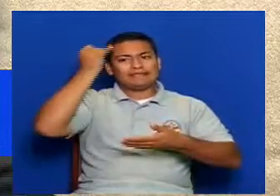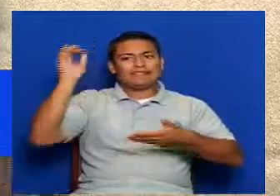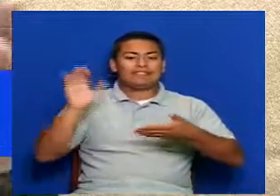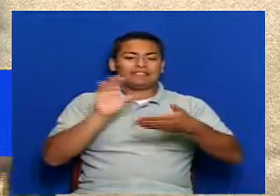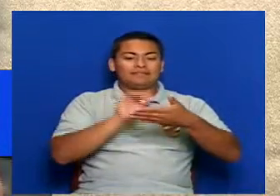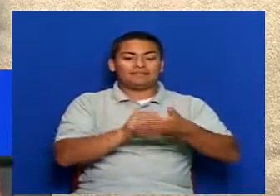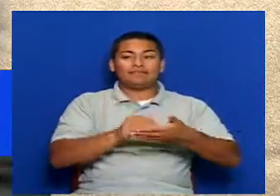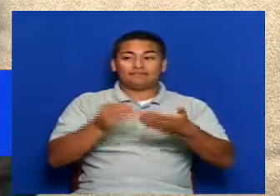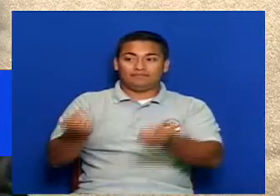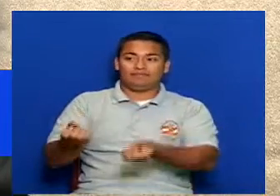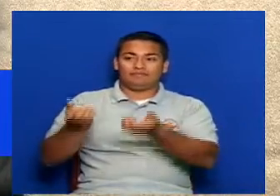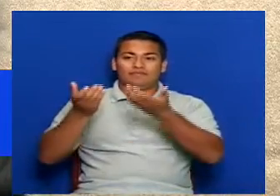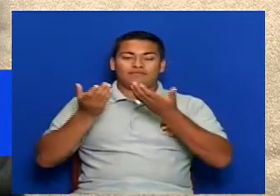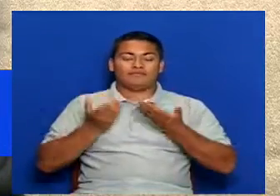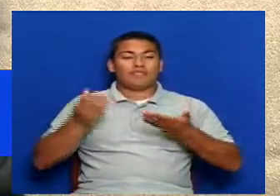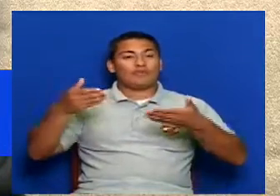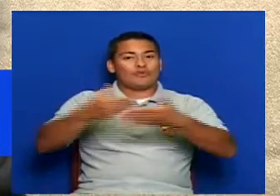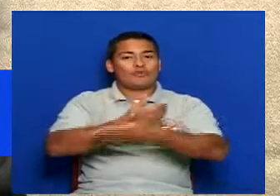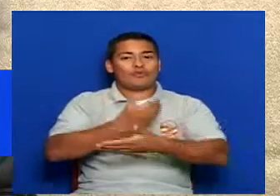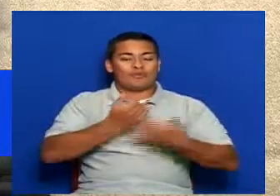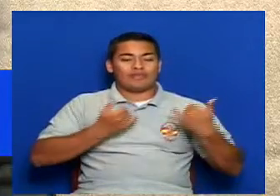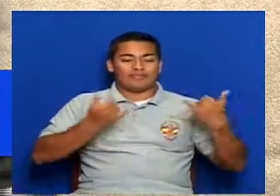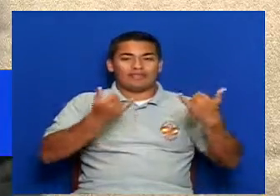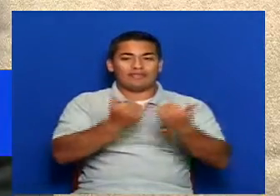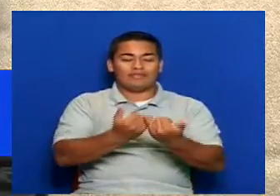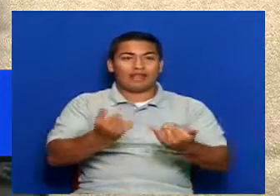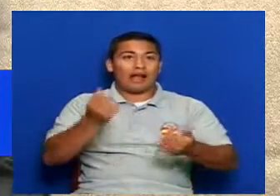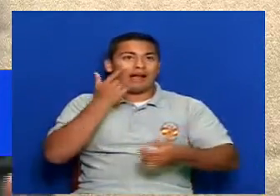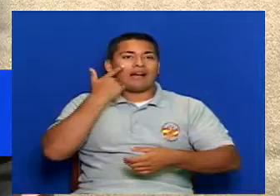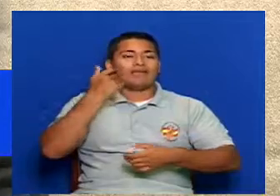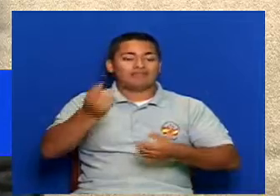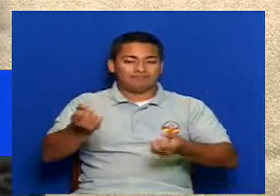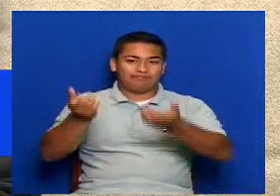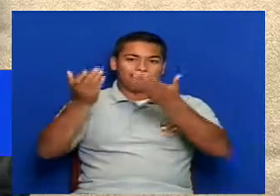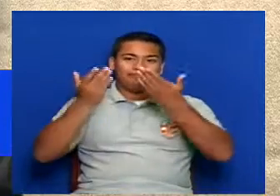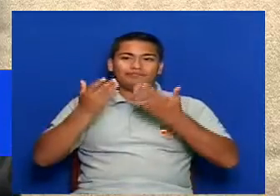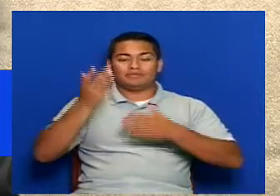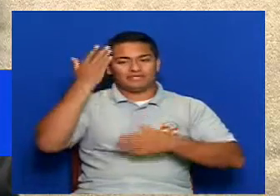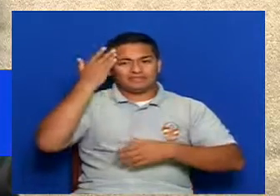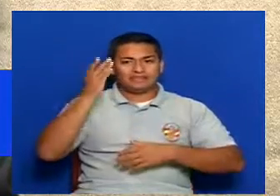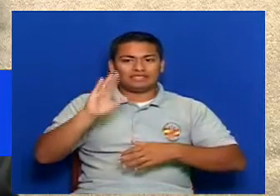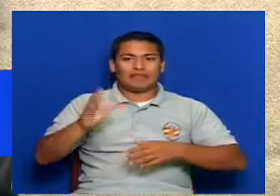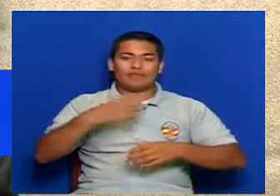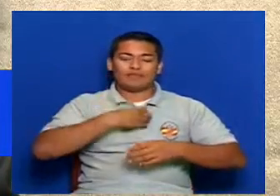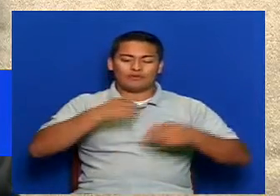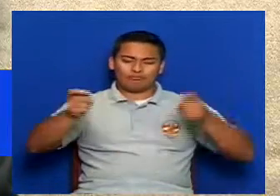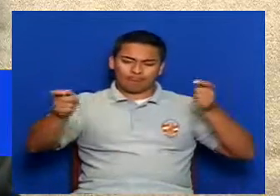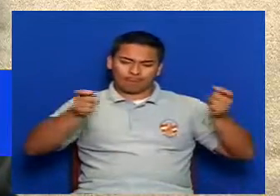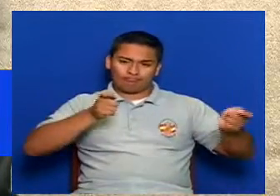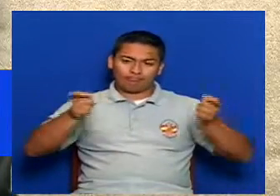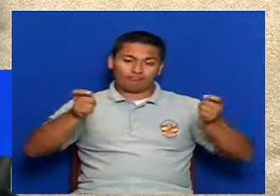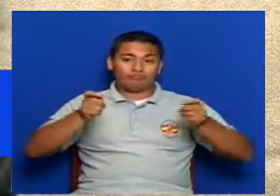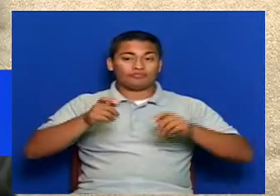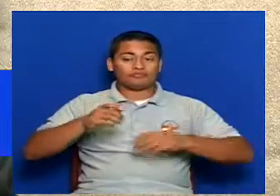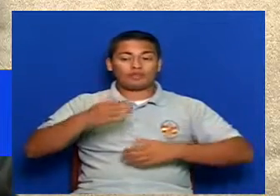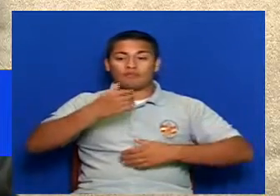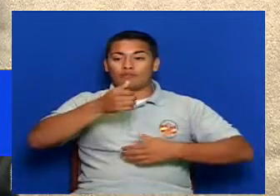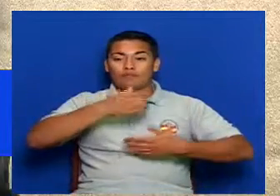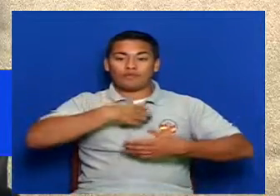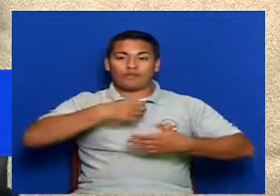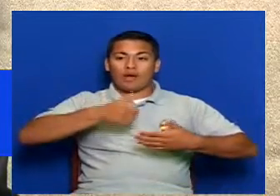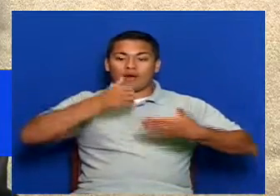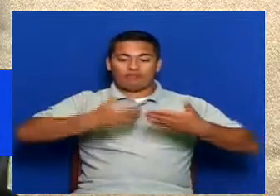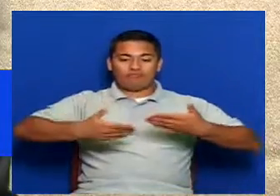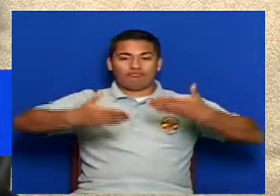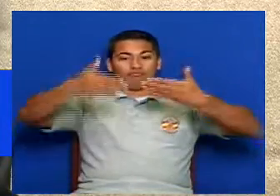y recibiendo conocimiento de las instituciones que saben correctamente el manejo de esta no sólo de estas presas si no